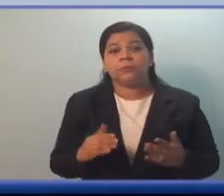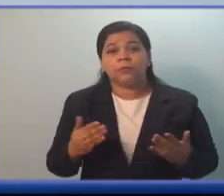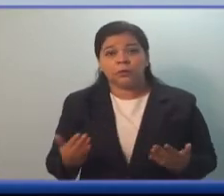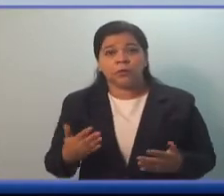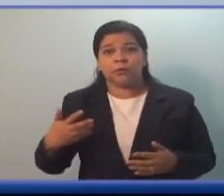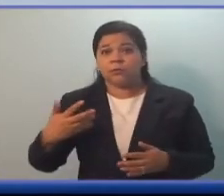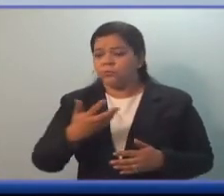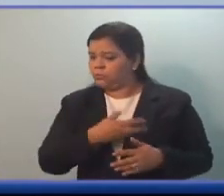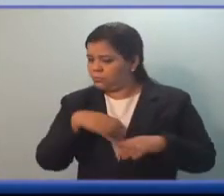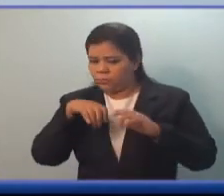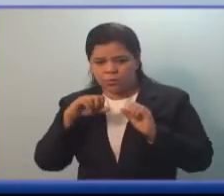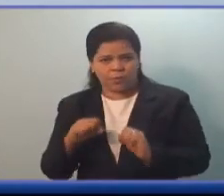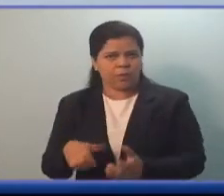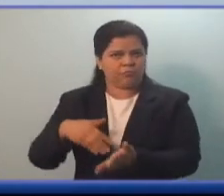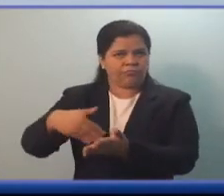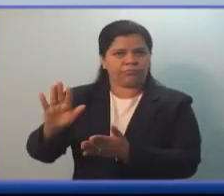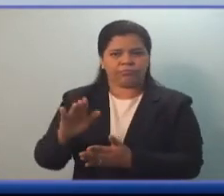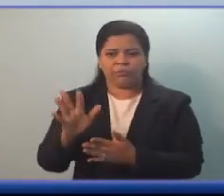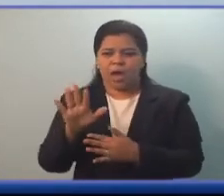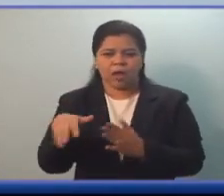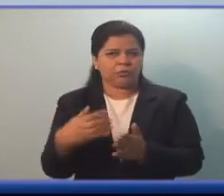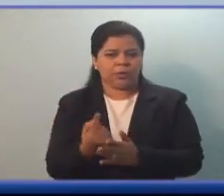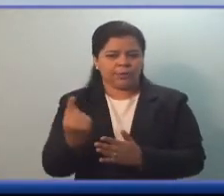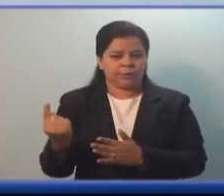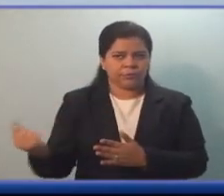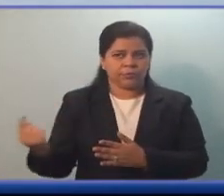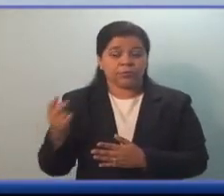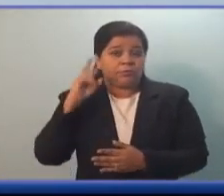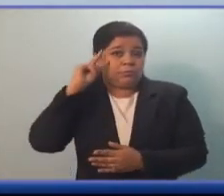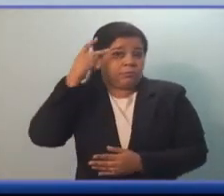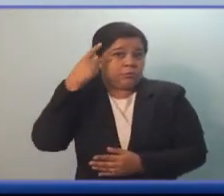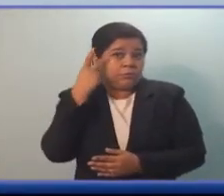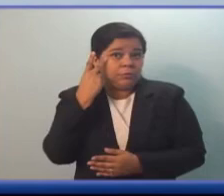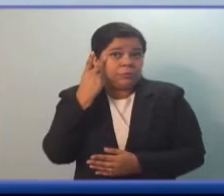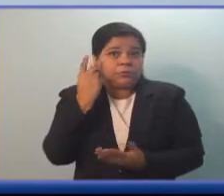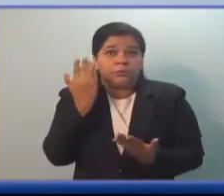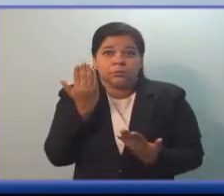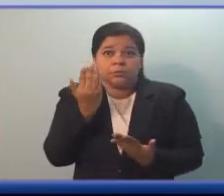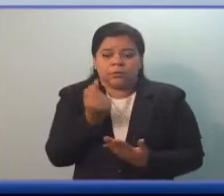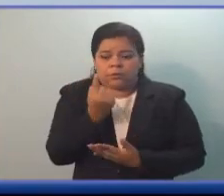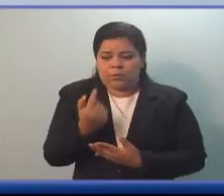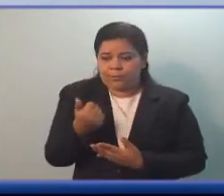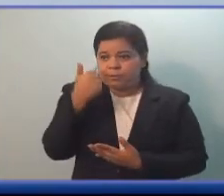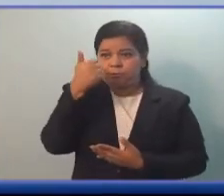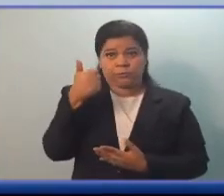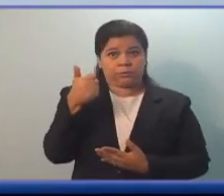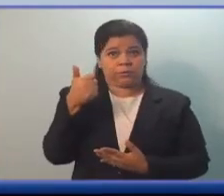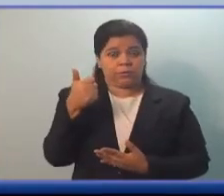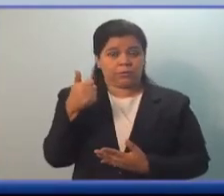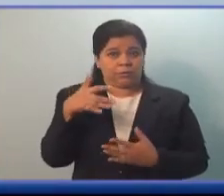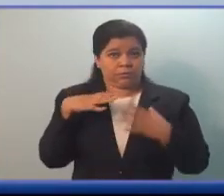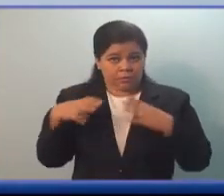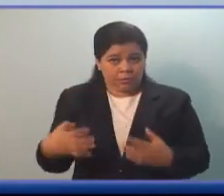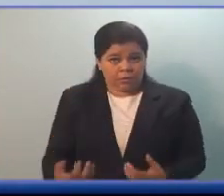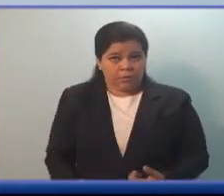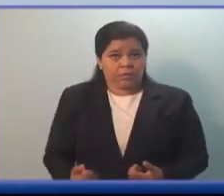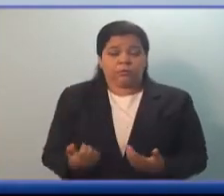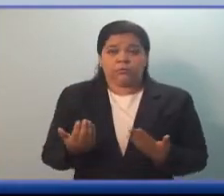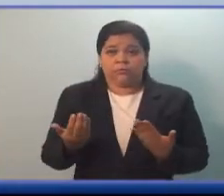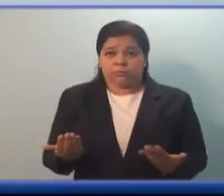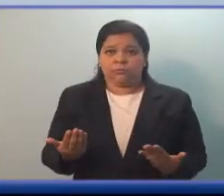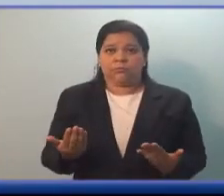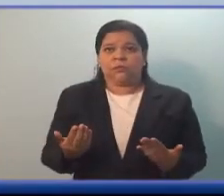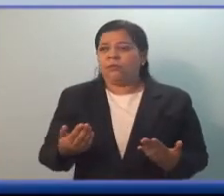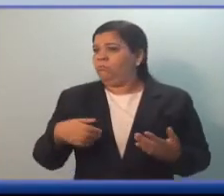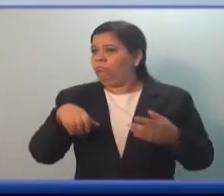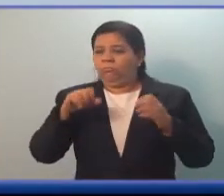no podemos discriminar a toda la persona, porque entonces significa que un funcionario público ya